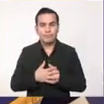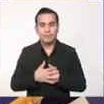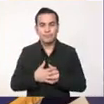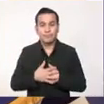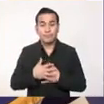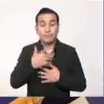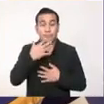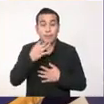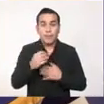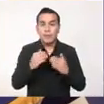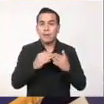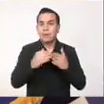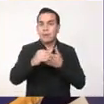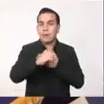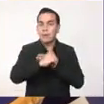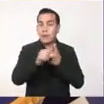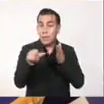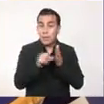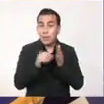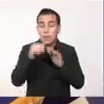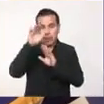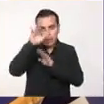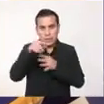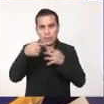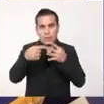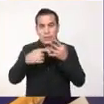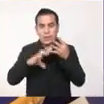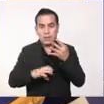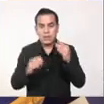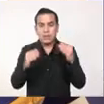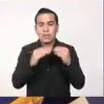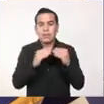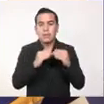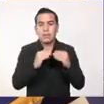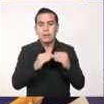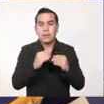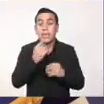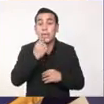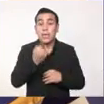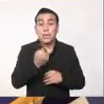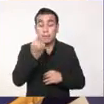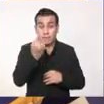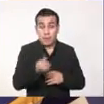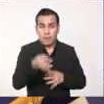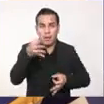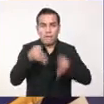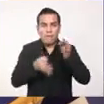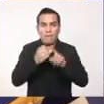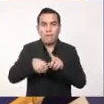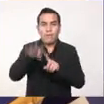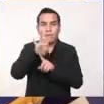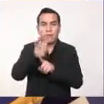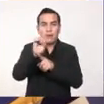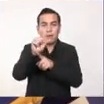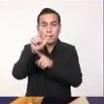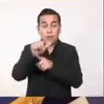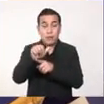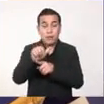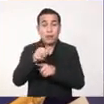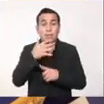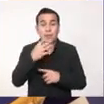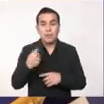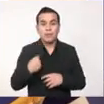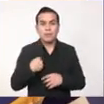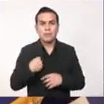Y los diputados también están sujetados a esto. Y los magistrados también están sujetados a esto. Ahora resulta que yo